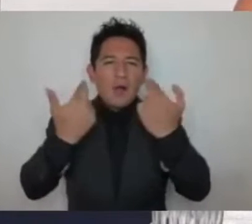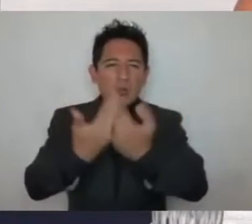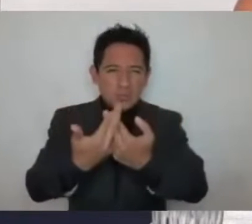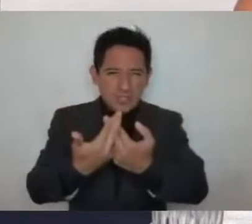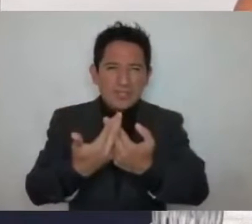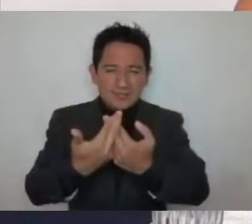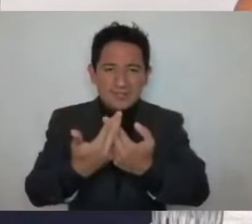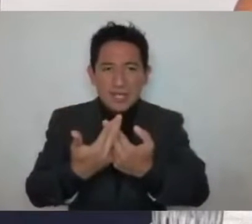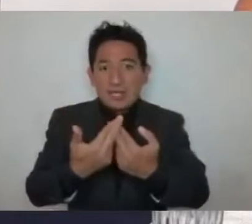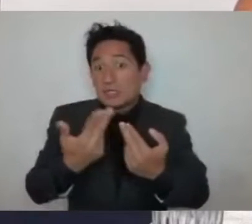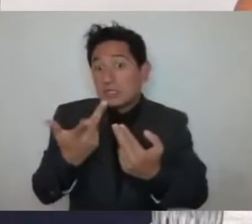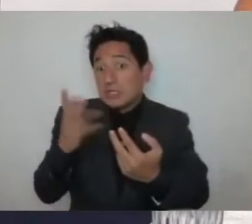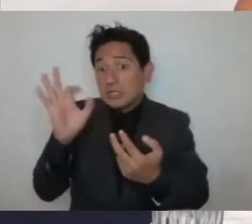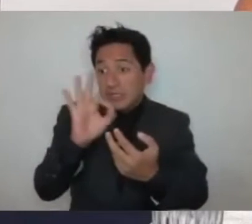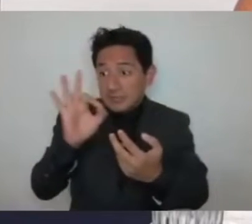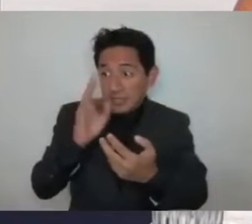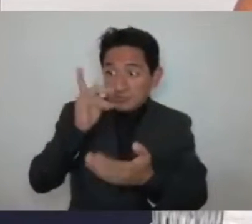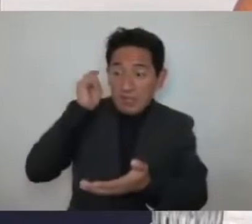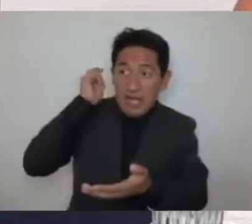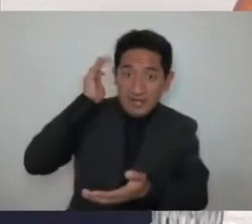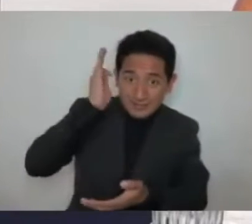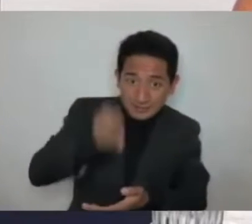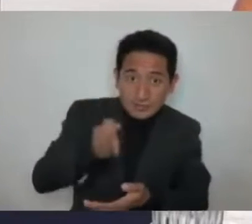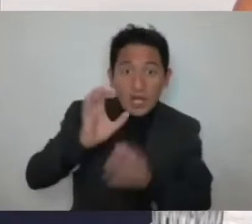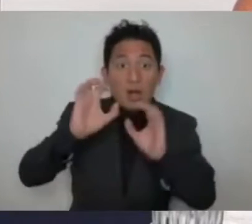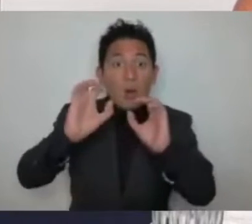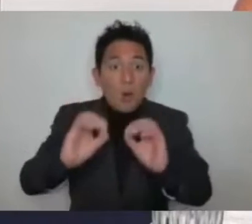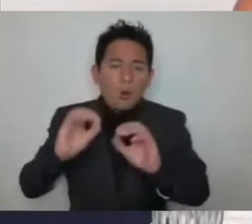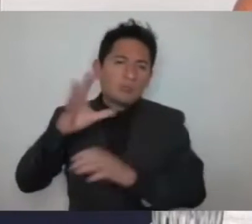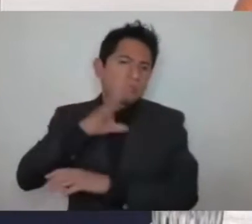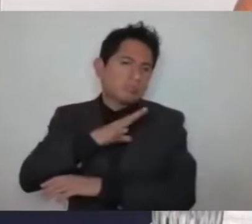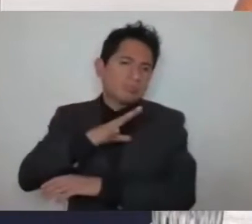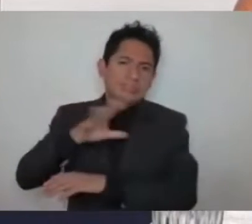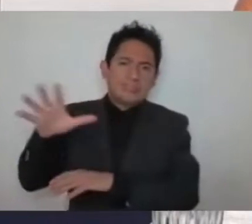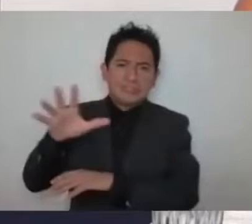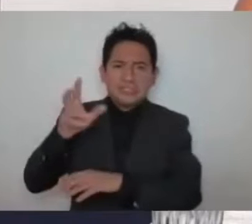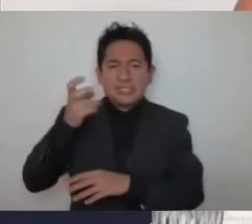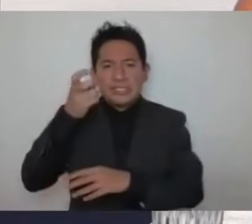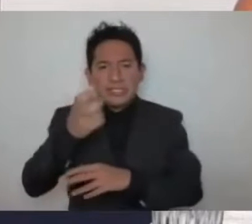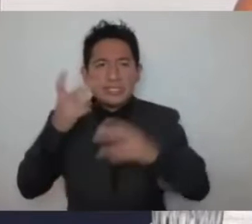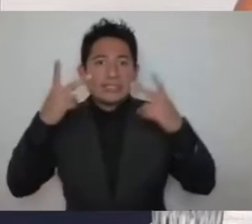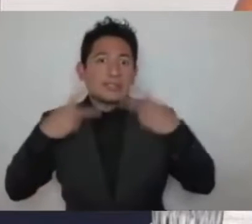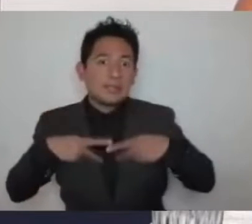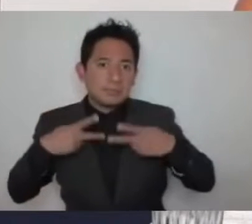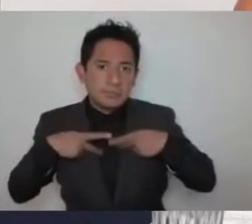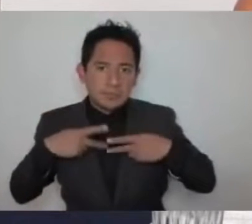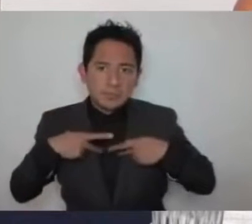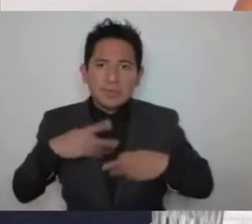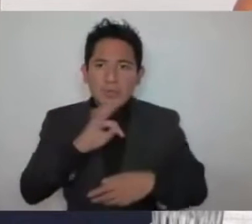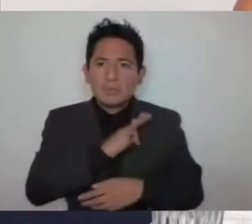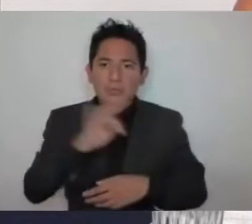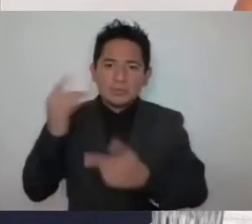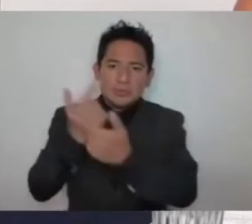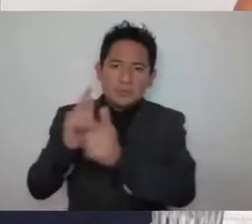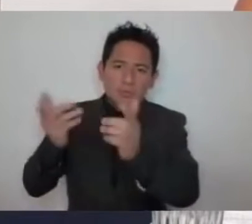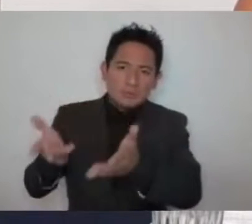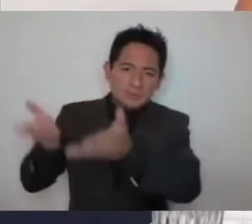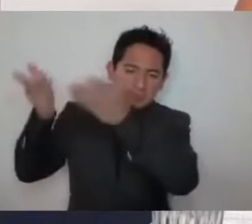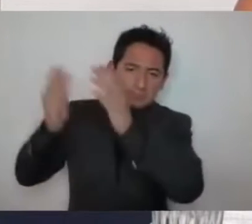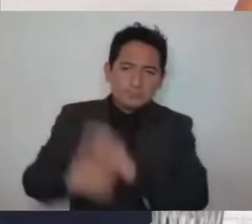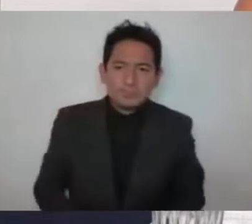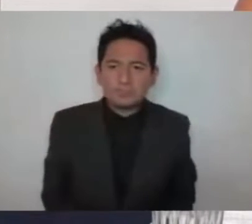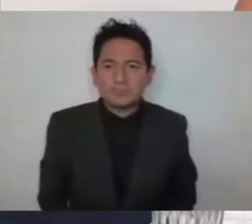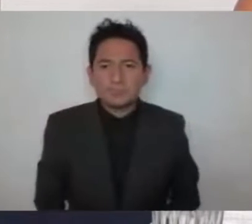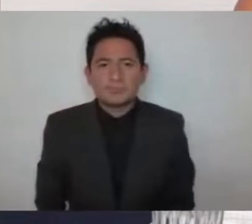su caso que la persona sea citada por otros medios les decía el caso urgente que me parece está no